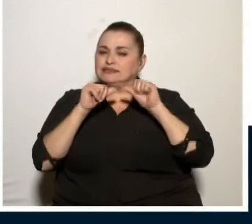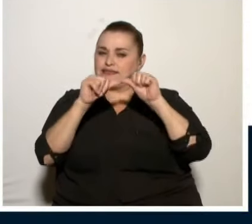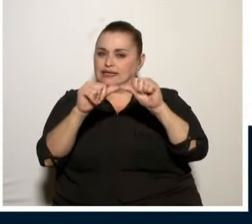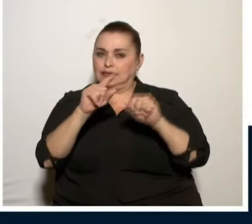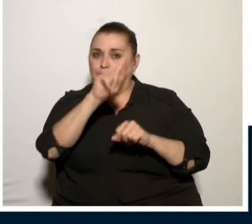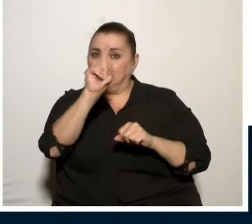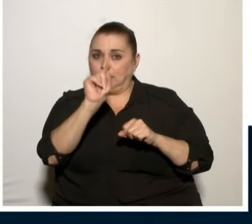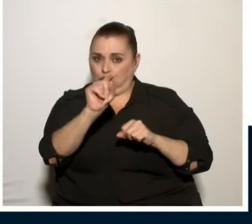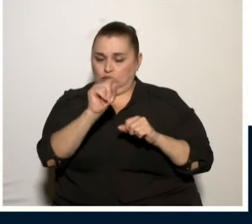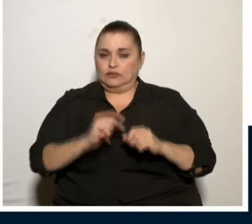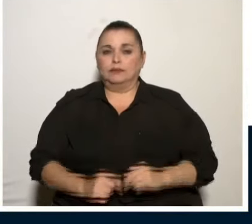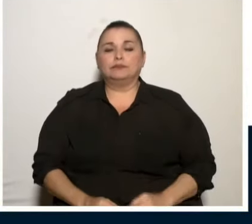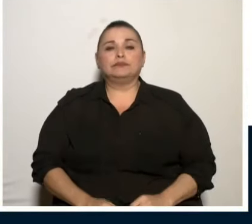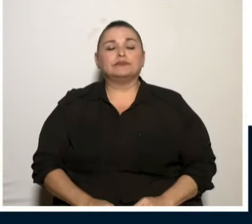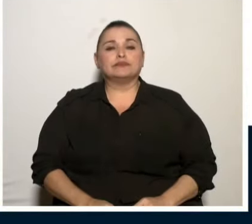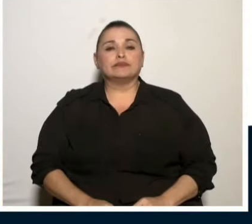pregunta.